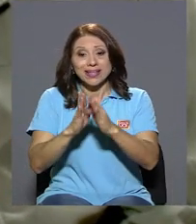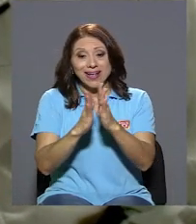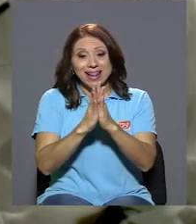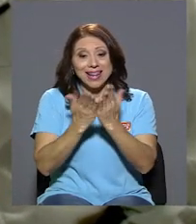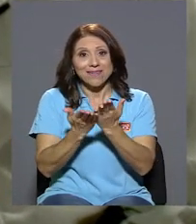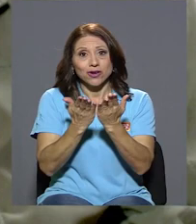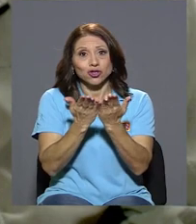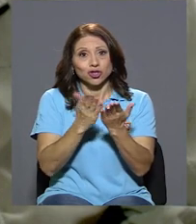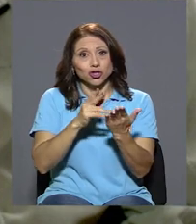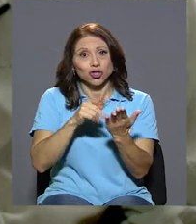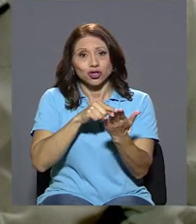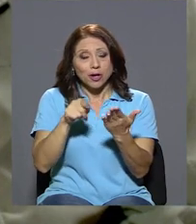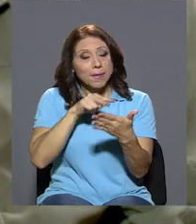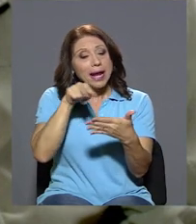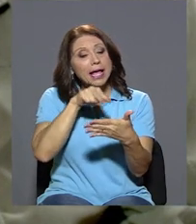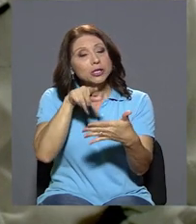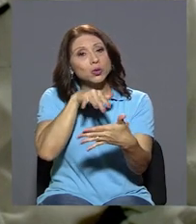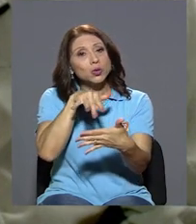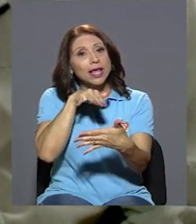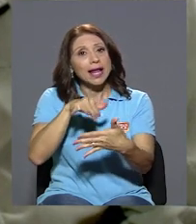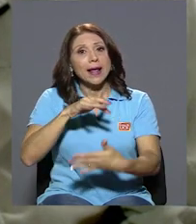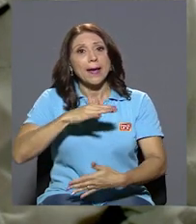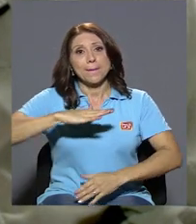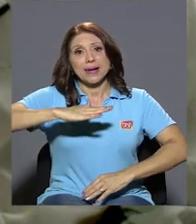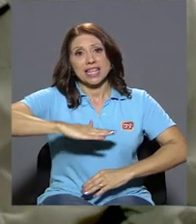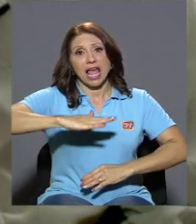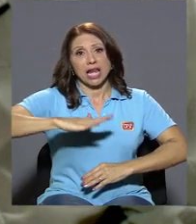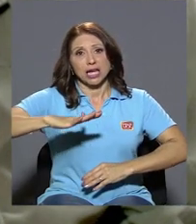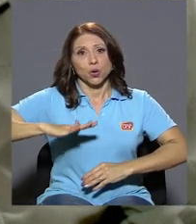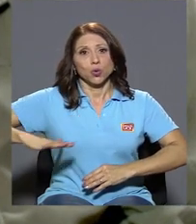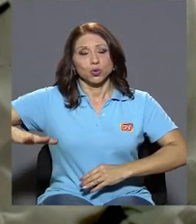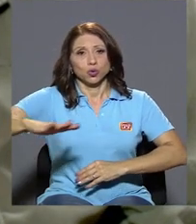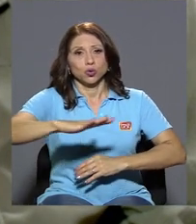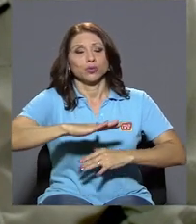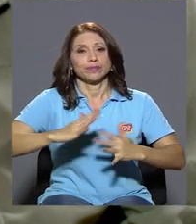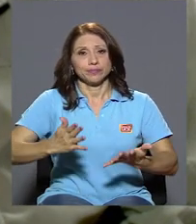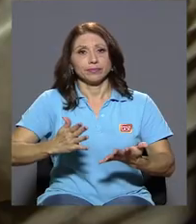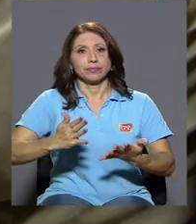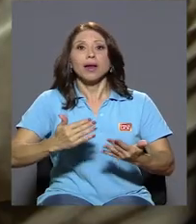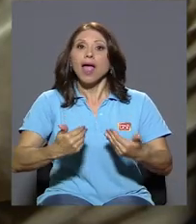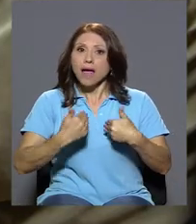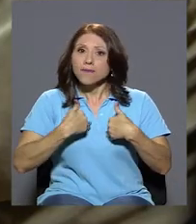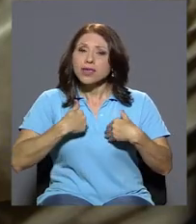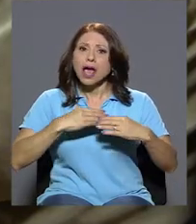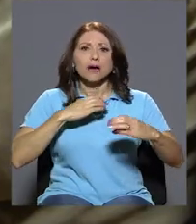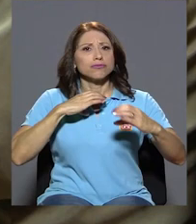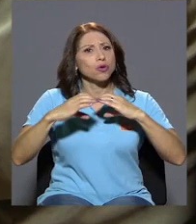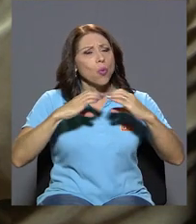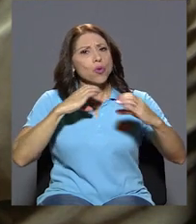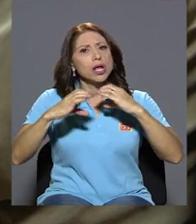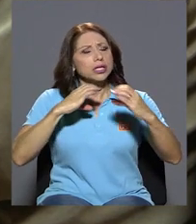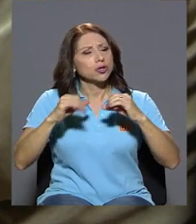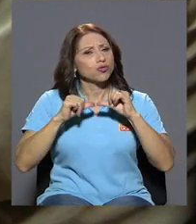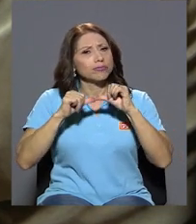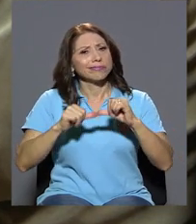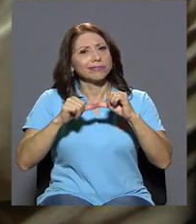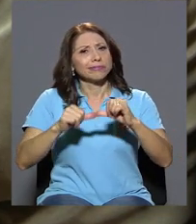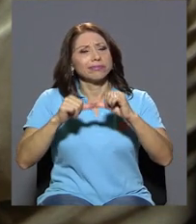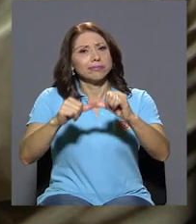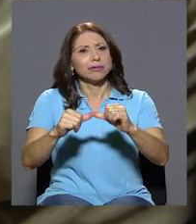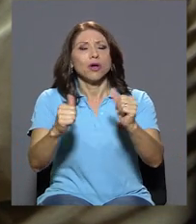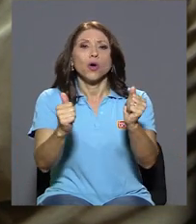británicos y había una comunicación frecuente y yo diría que